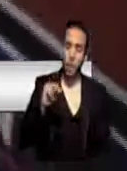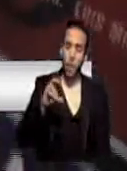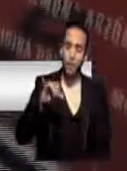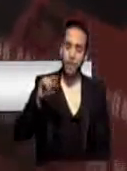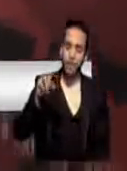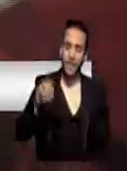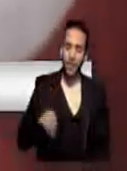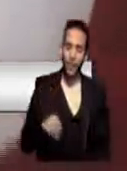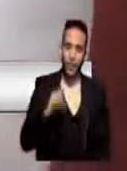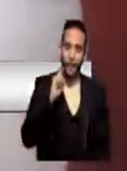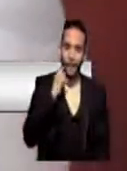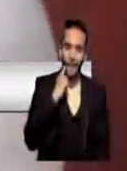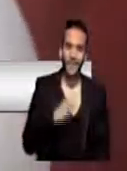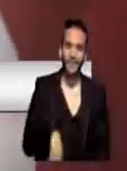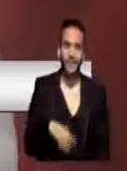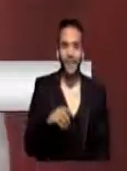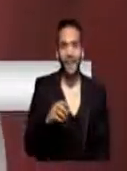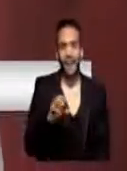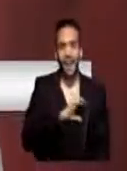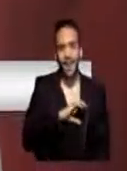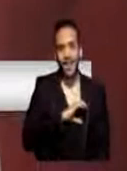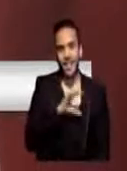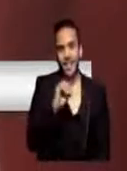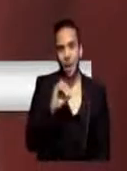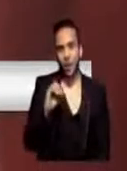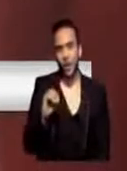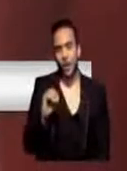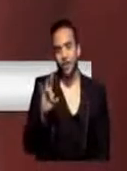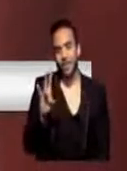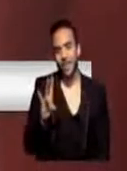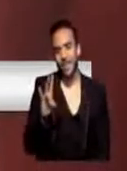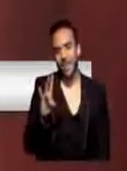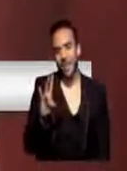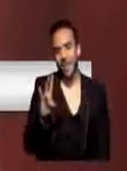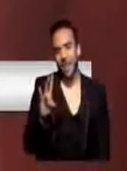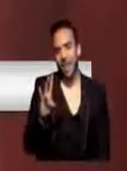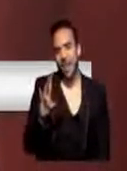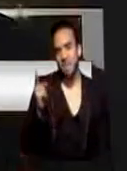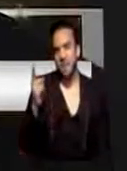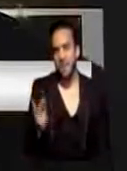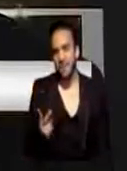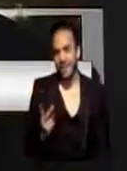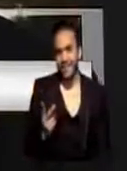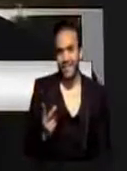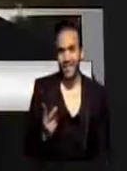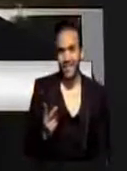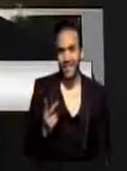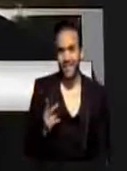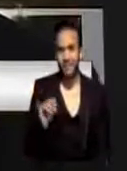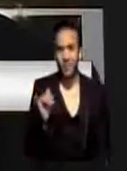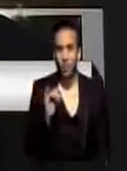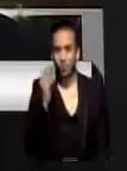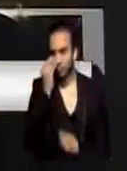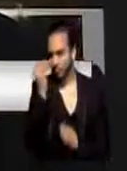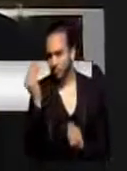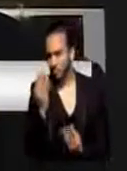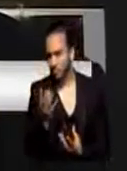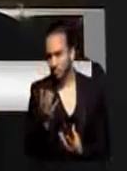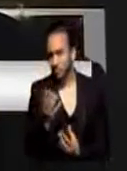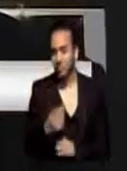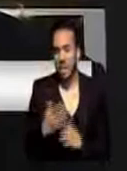Y pues disfrutamos mucho. Como dato anecdótico, ustedes saben que las